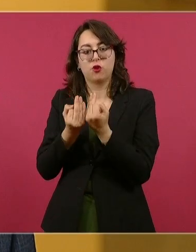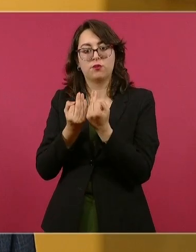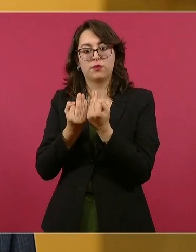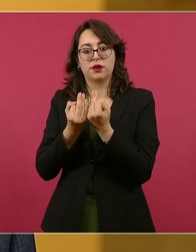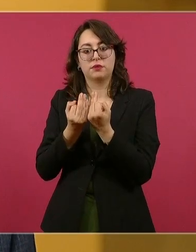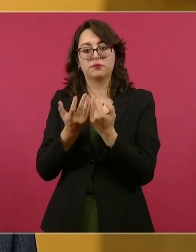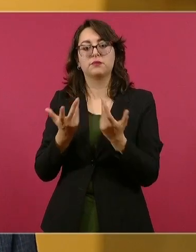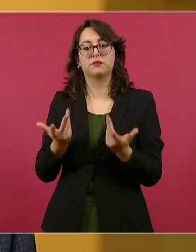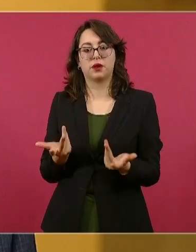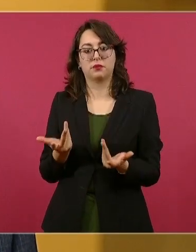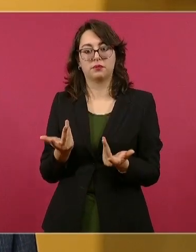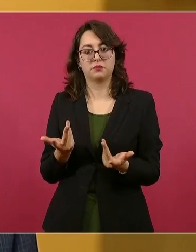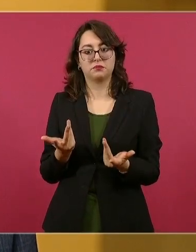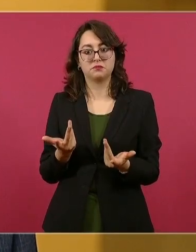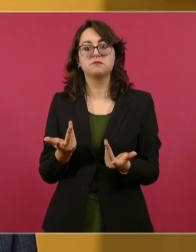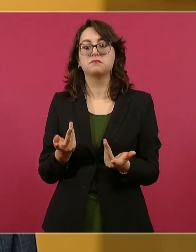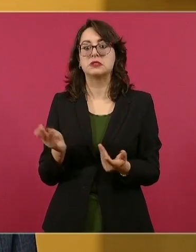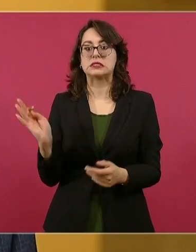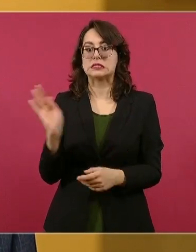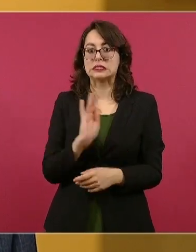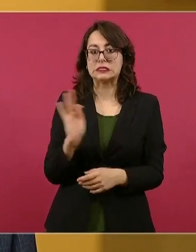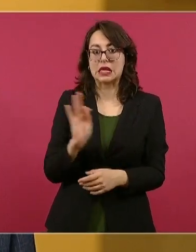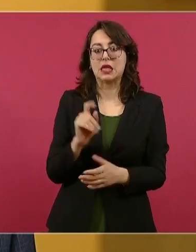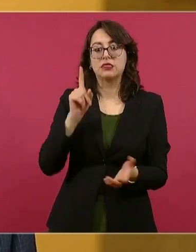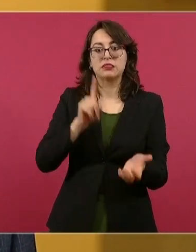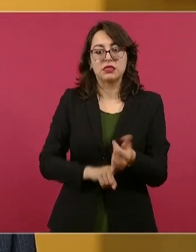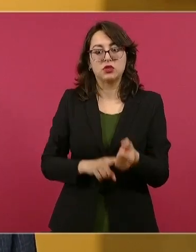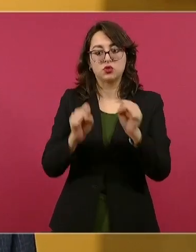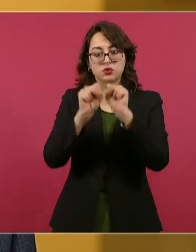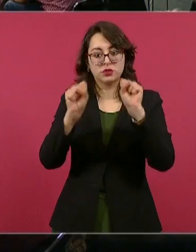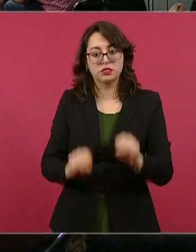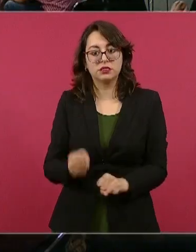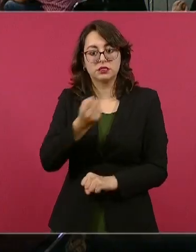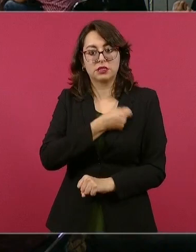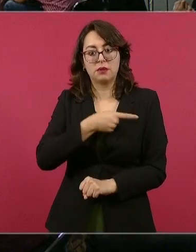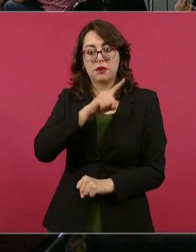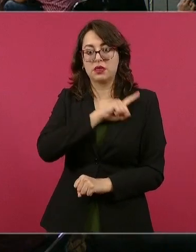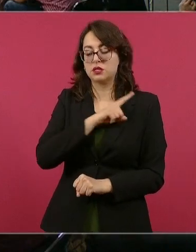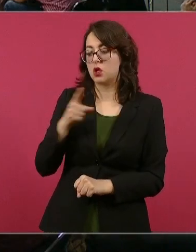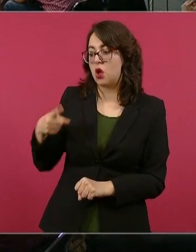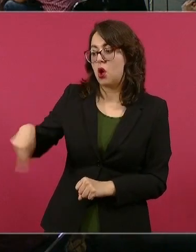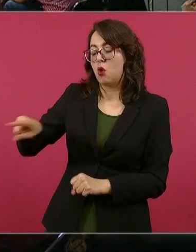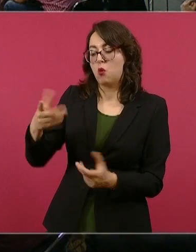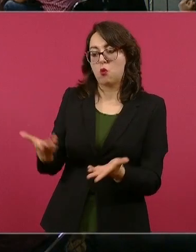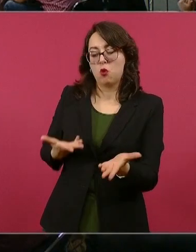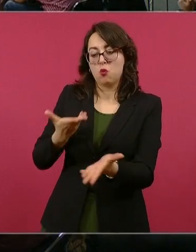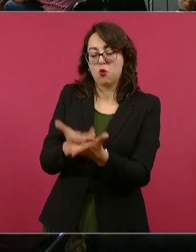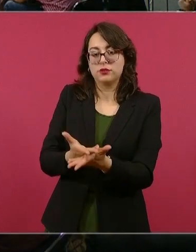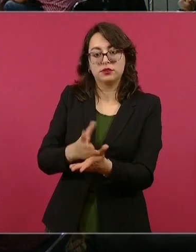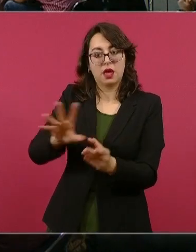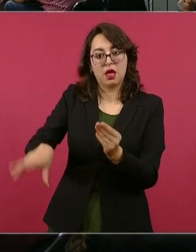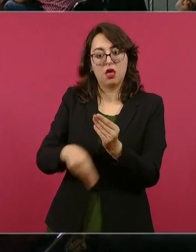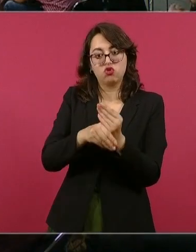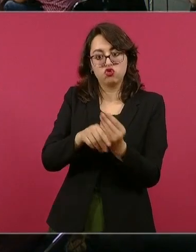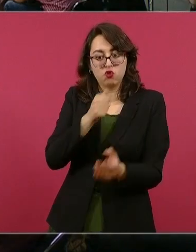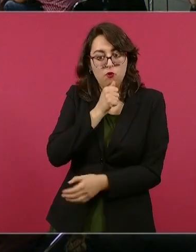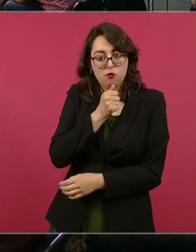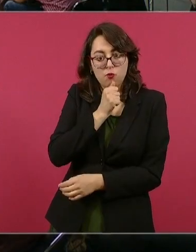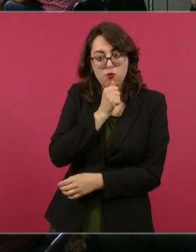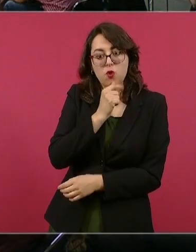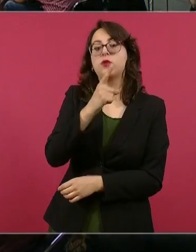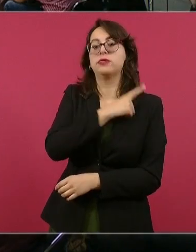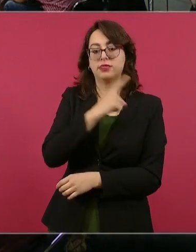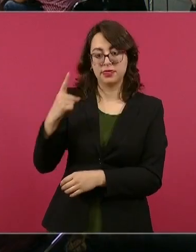que si no está contemplado todo lo que ellos están proponiendo, que se tome en